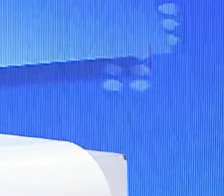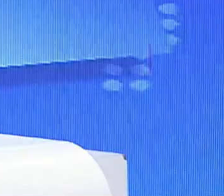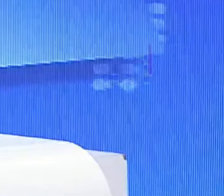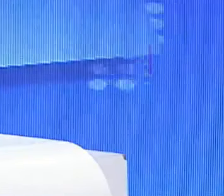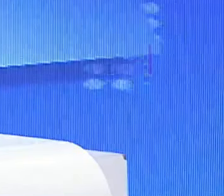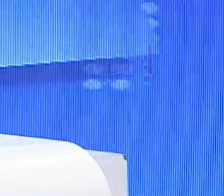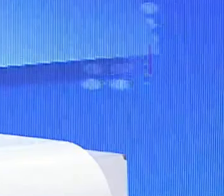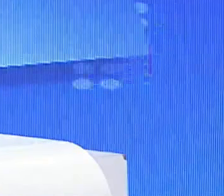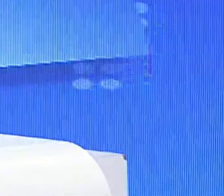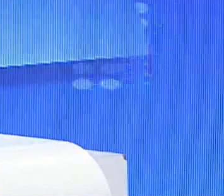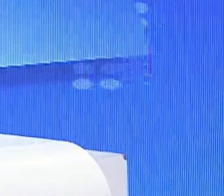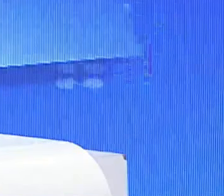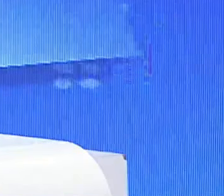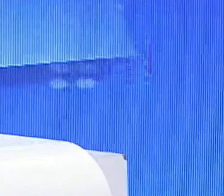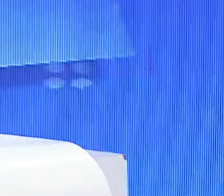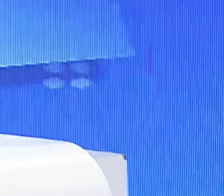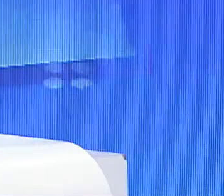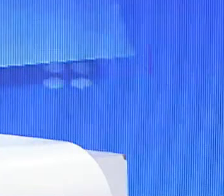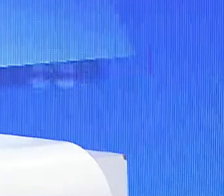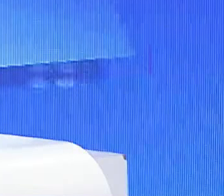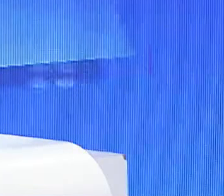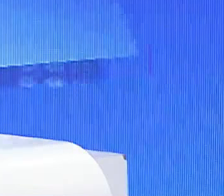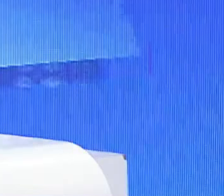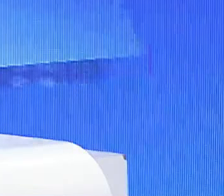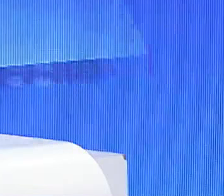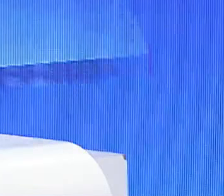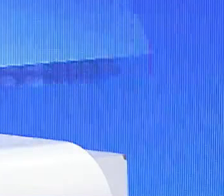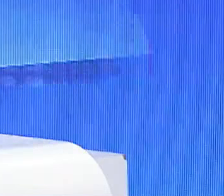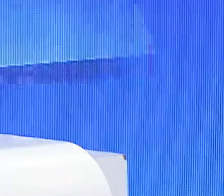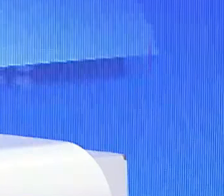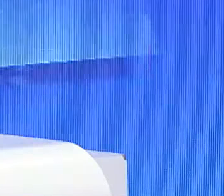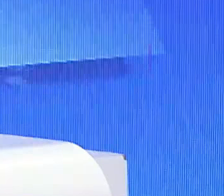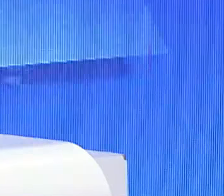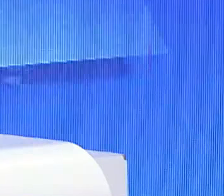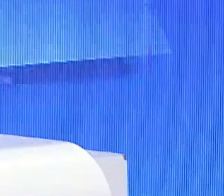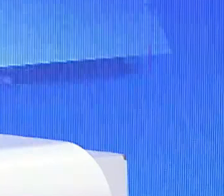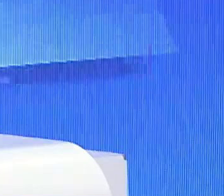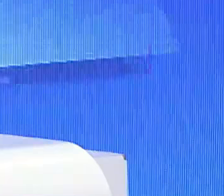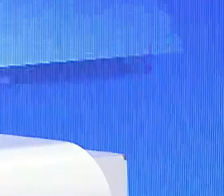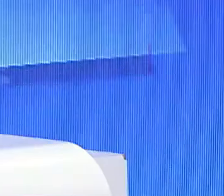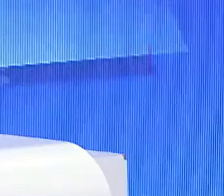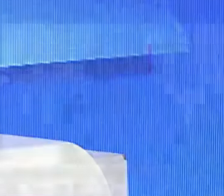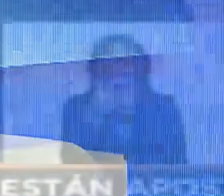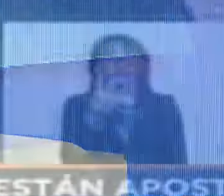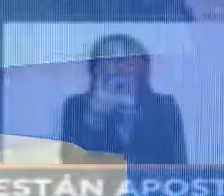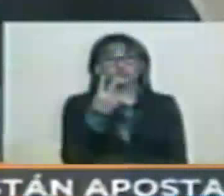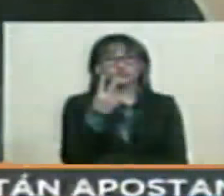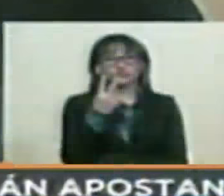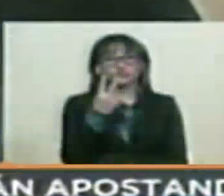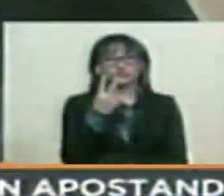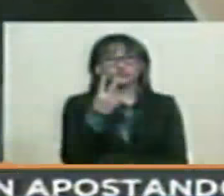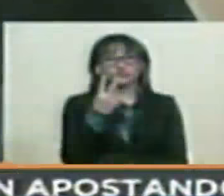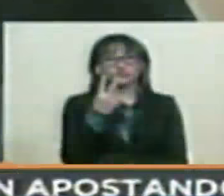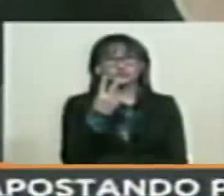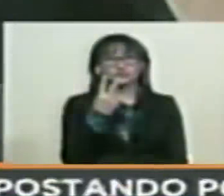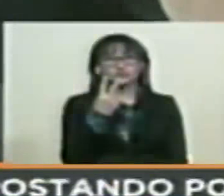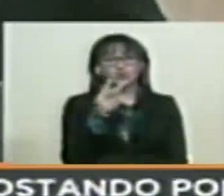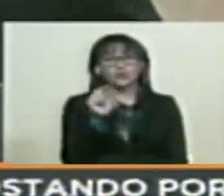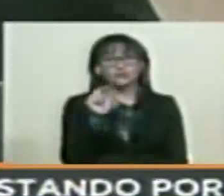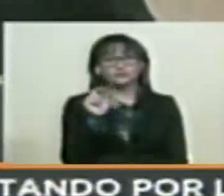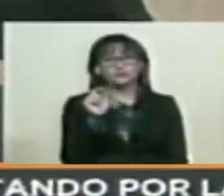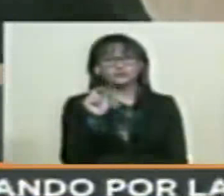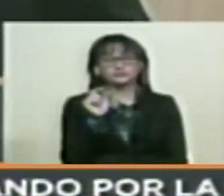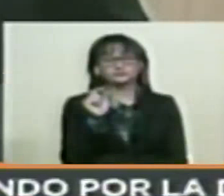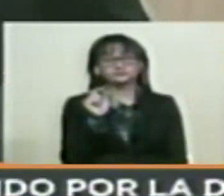con la del canal del estado venezolana de televisión desde hace algunos minutos declara el vicepresidente ejecutivo de la república